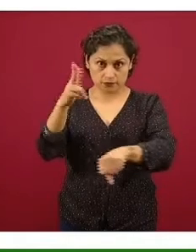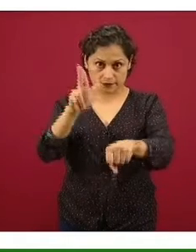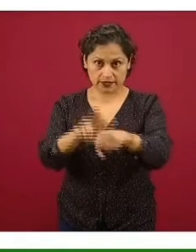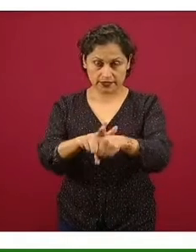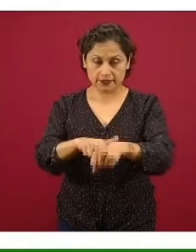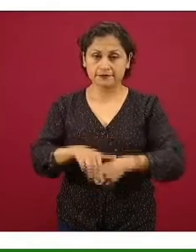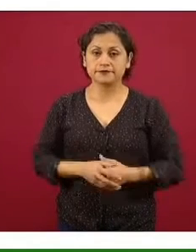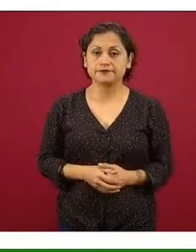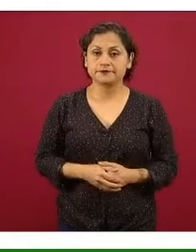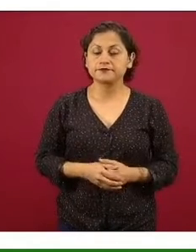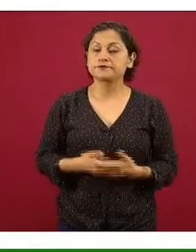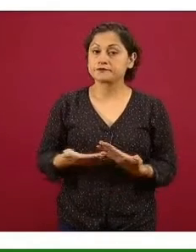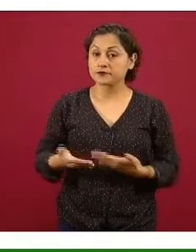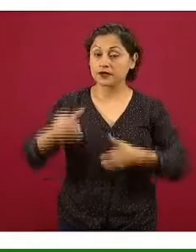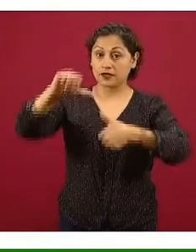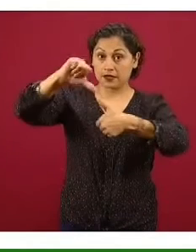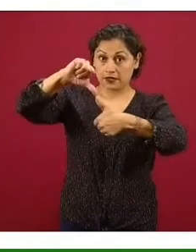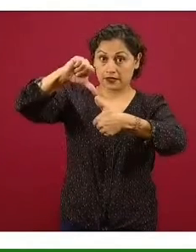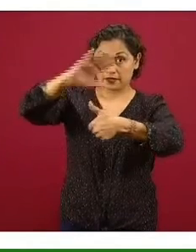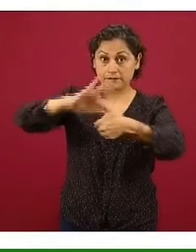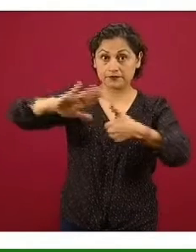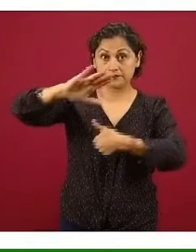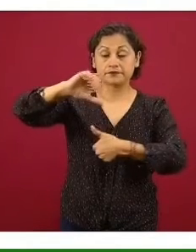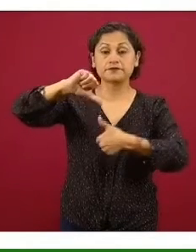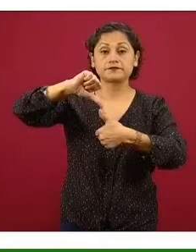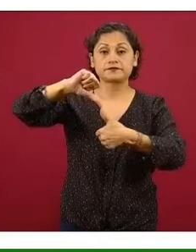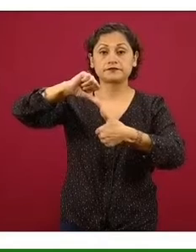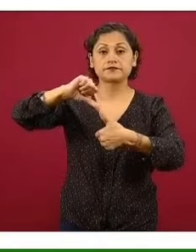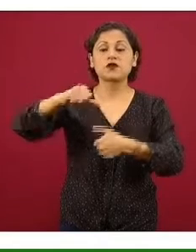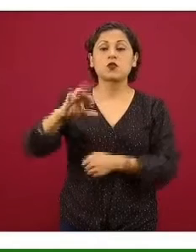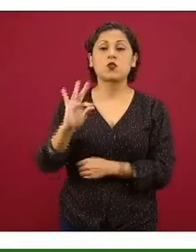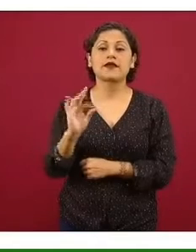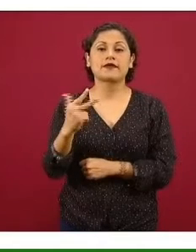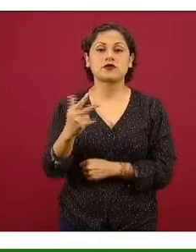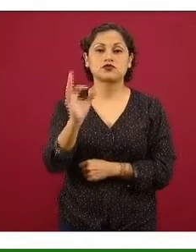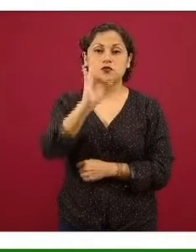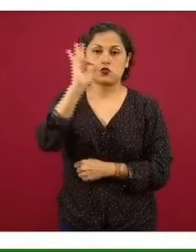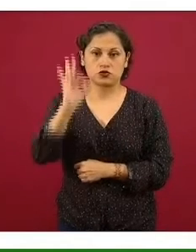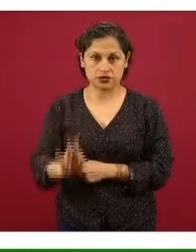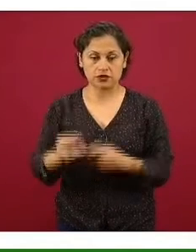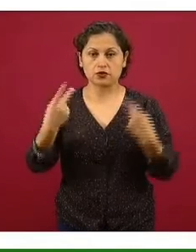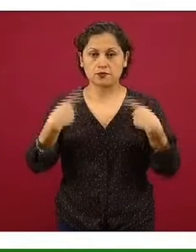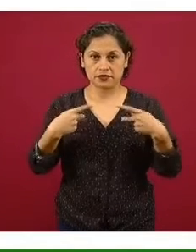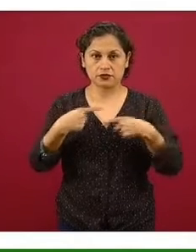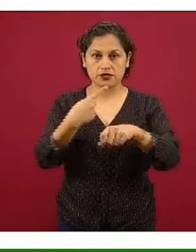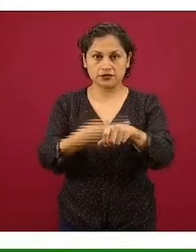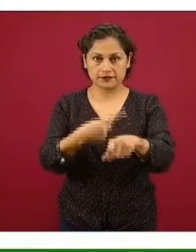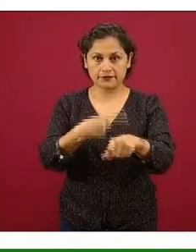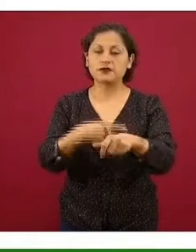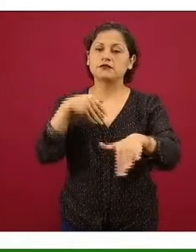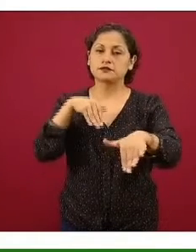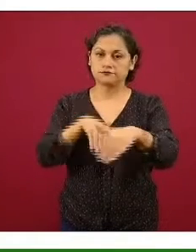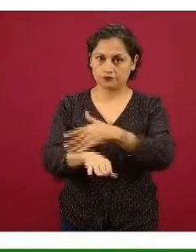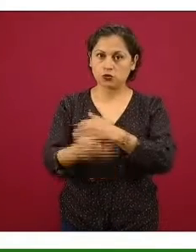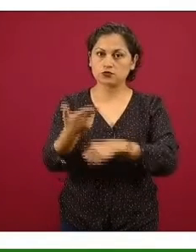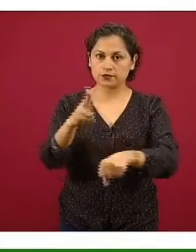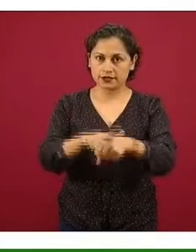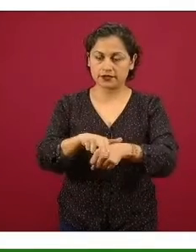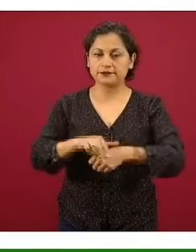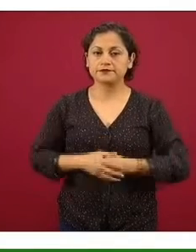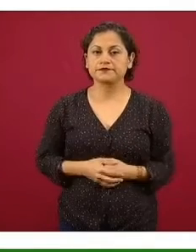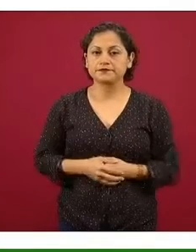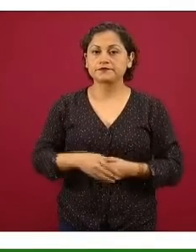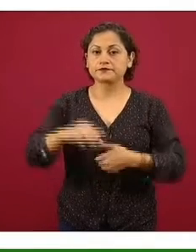Un dato importante, Centroamérica, el 48% de los casos de COVID han requerido hospitalizarse.